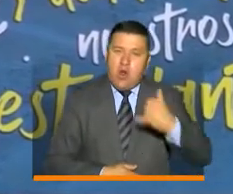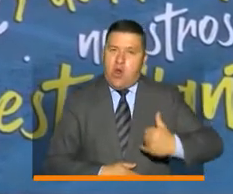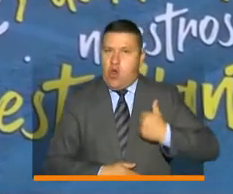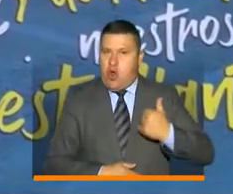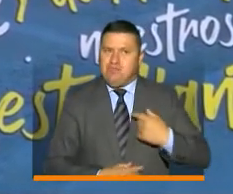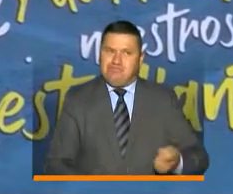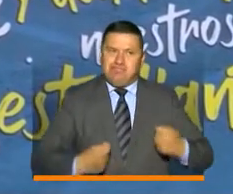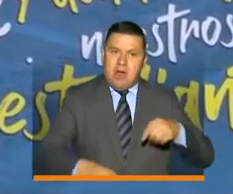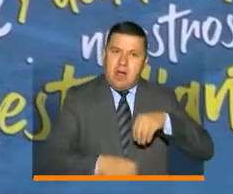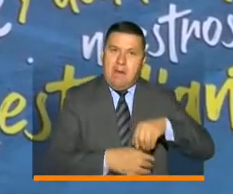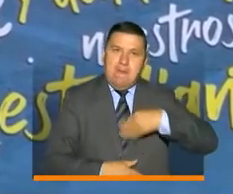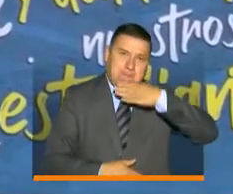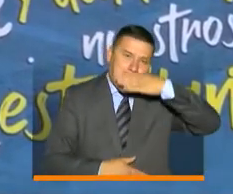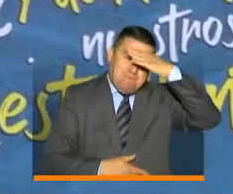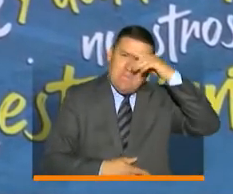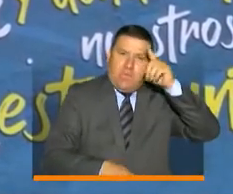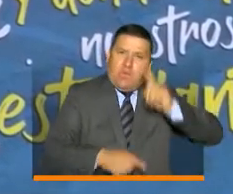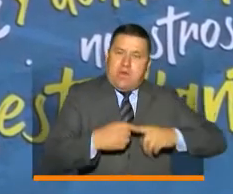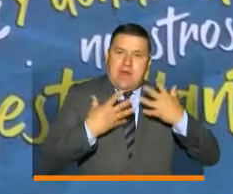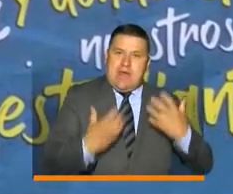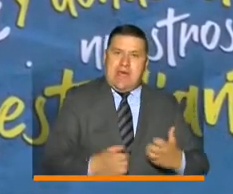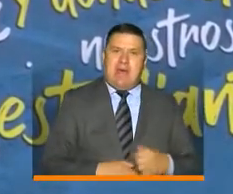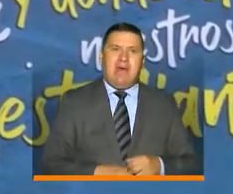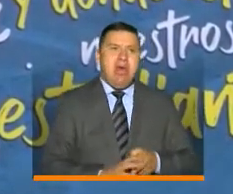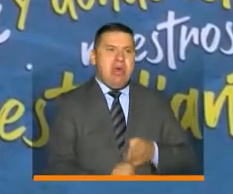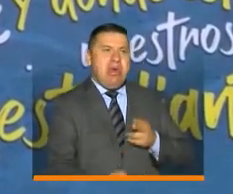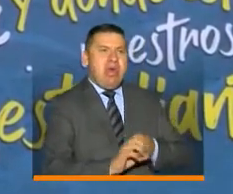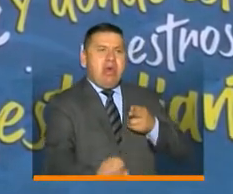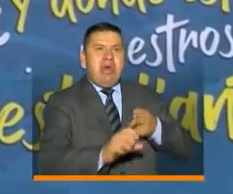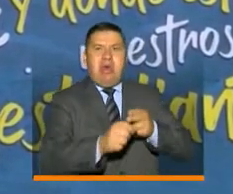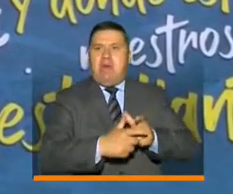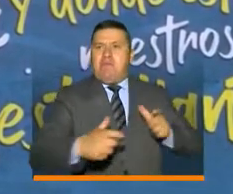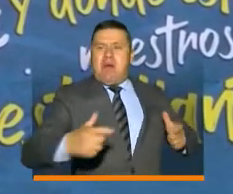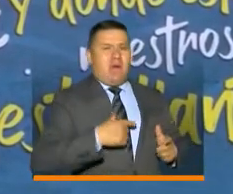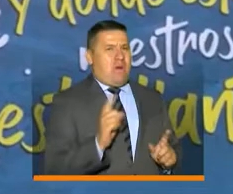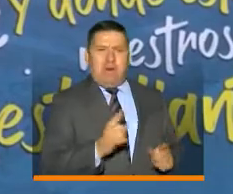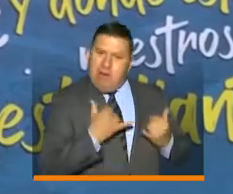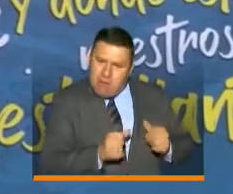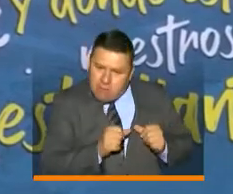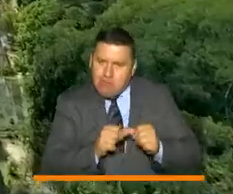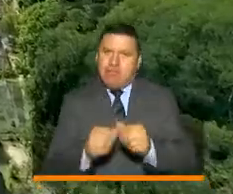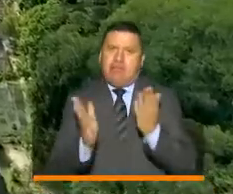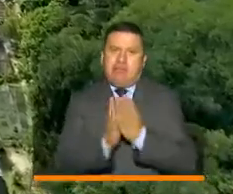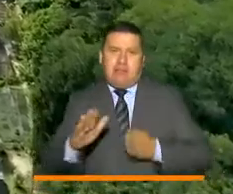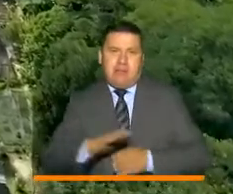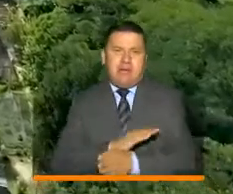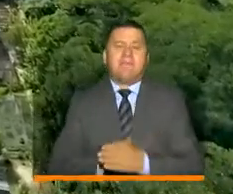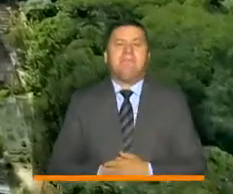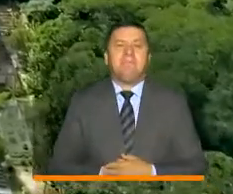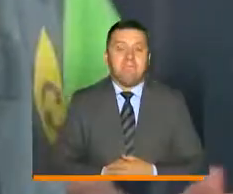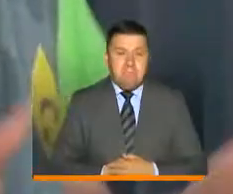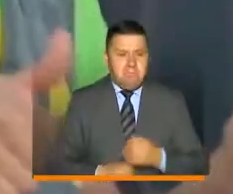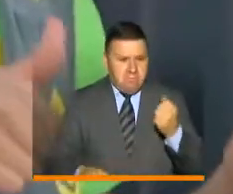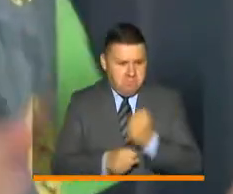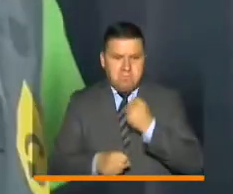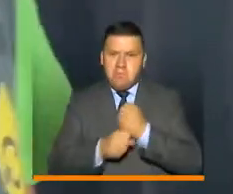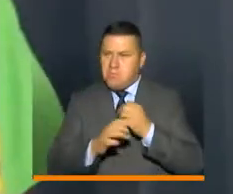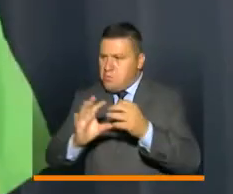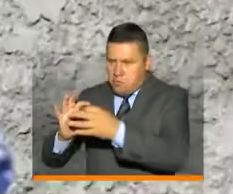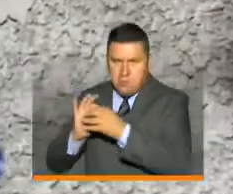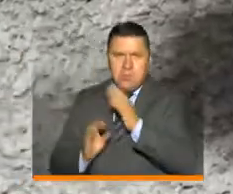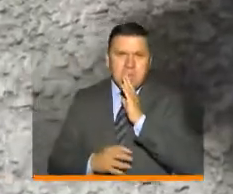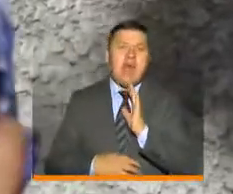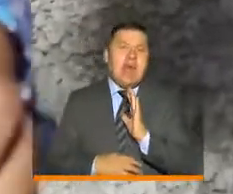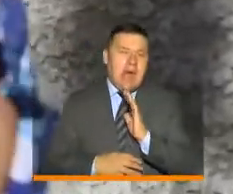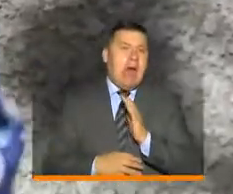jóvenes de Medellín. En Medellín no queremos hablar de deserción, queremos hablar de permanencia educativa. Además, el trabajo en equipo con